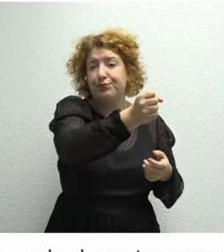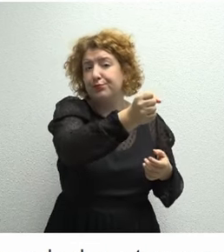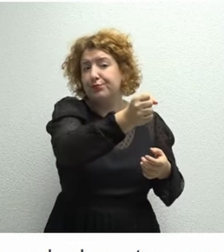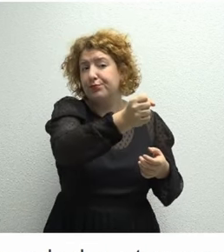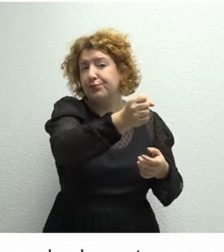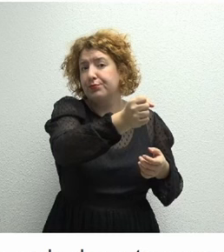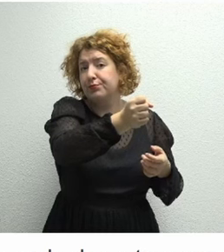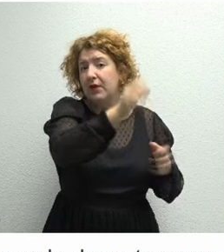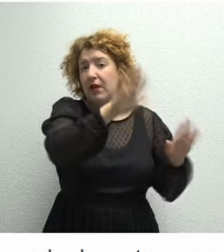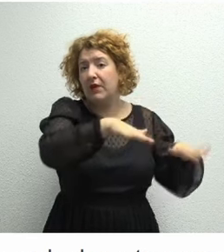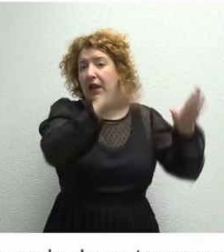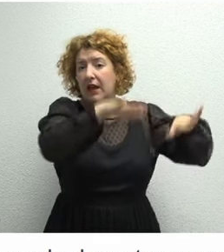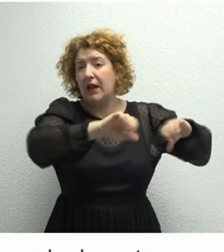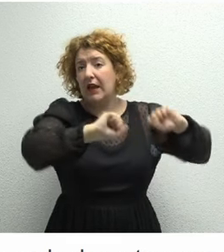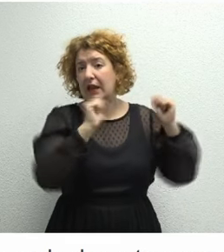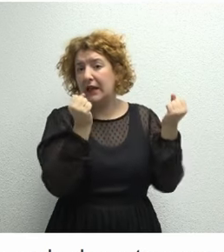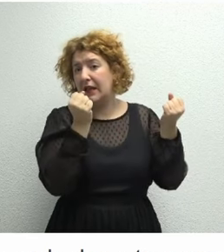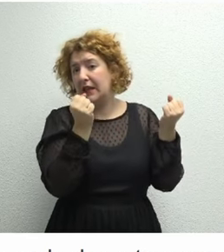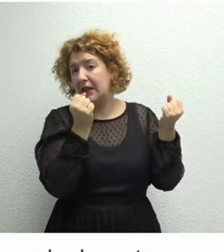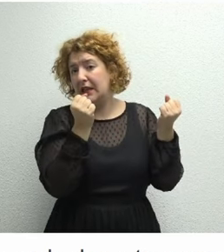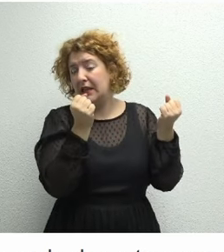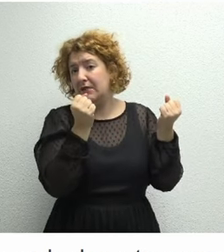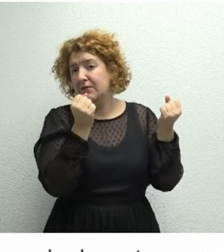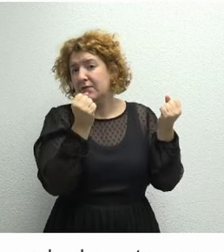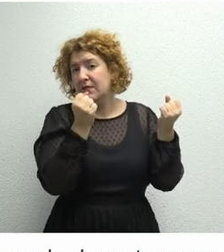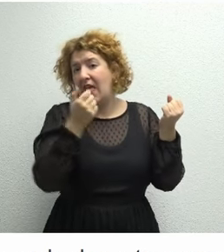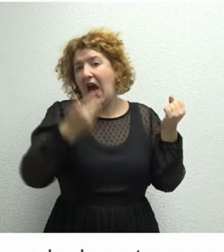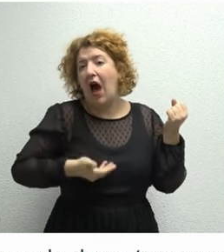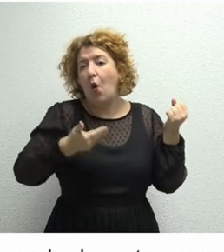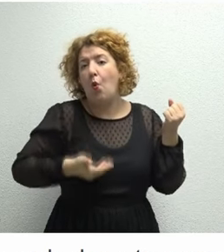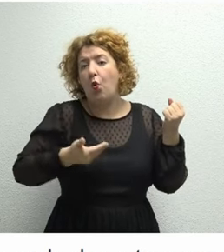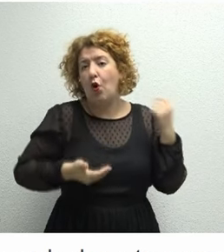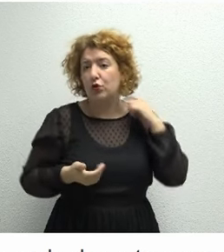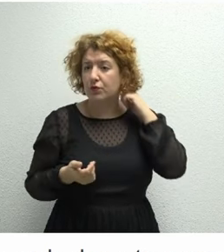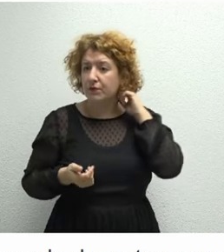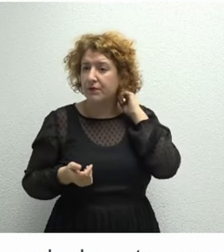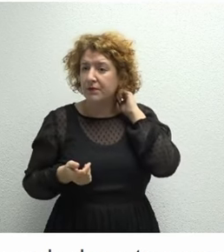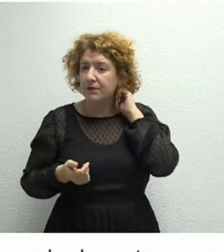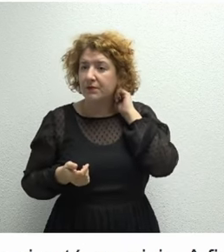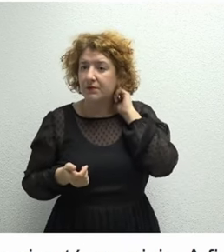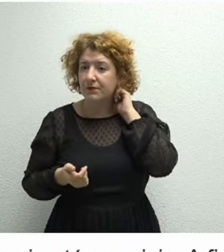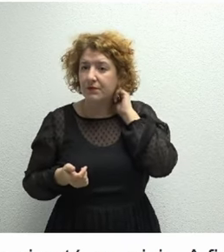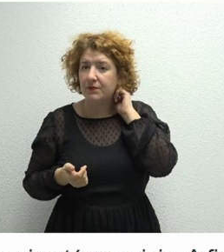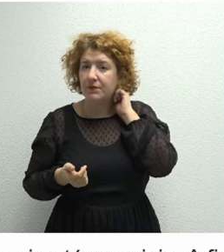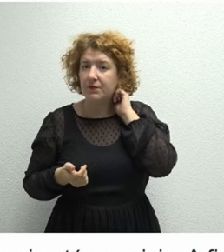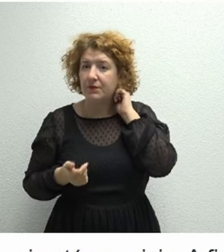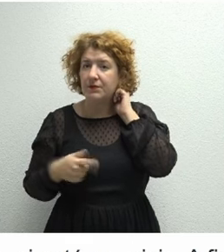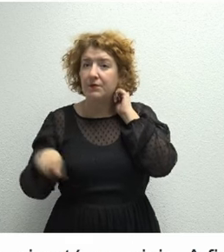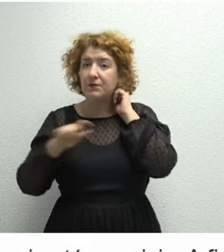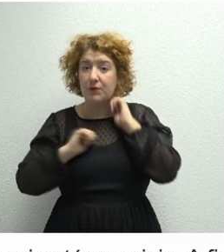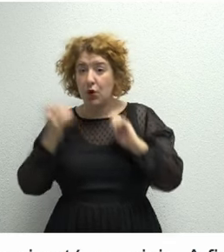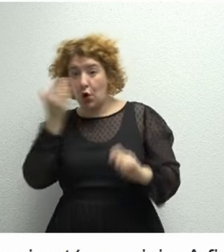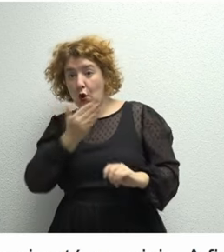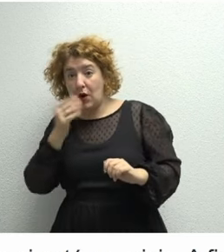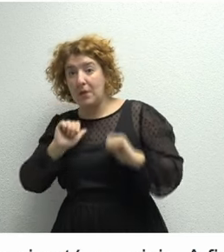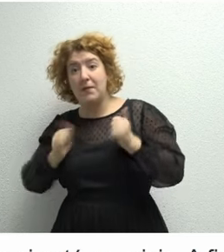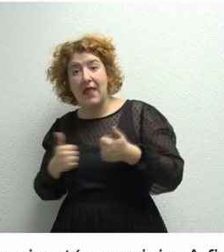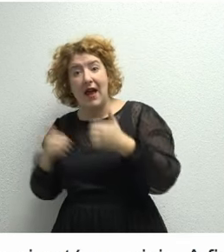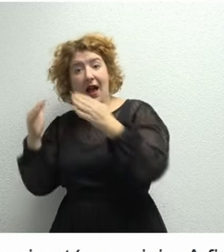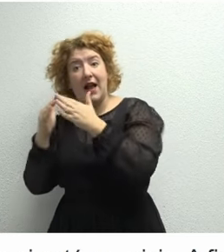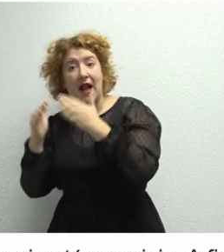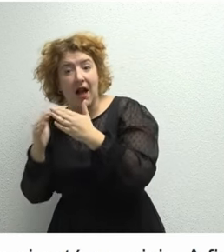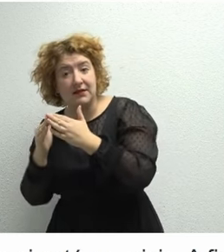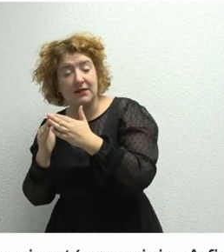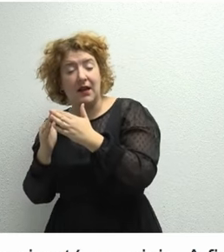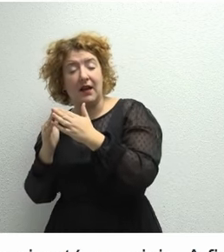acaba ingresado en una unidad de agudos si empezamos a ver en el cole Y empezamos a ver en casa Y empezamos a